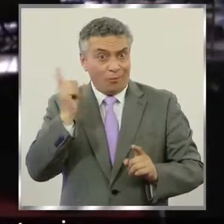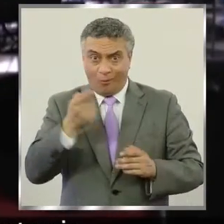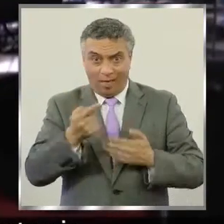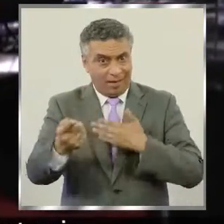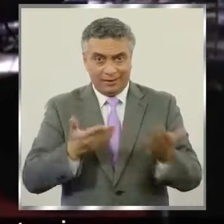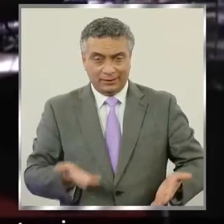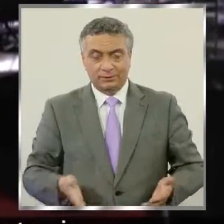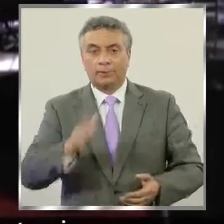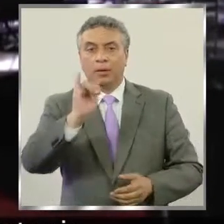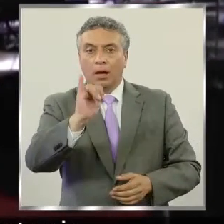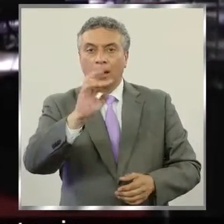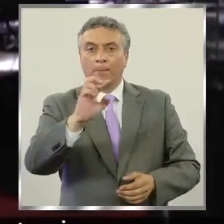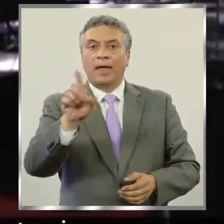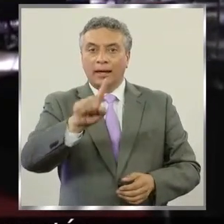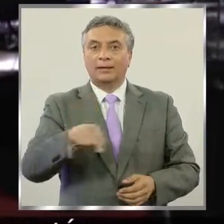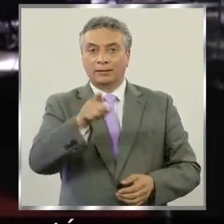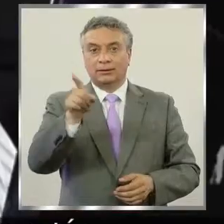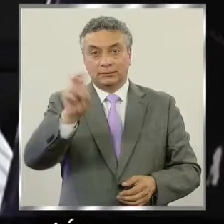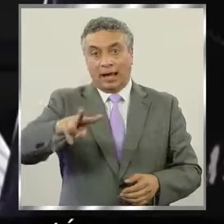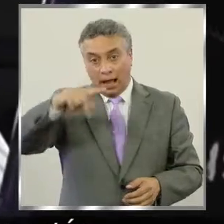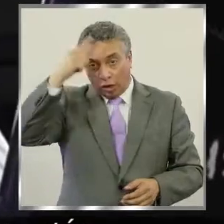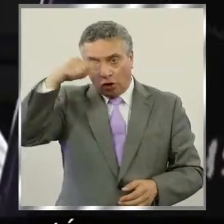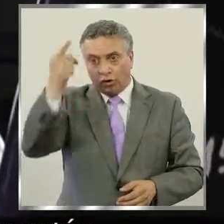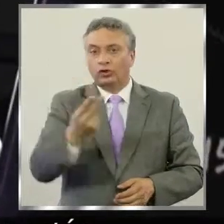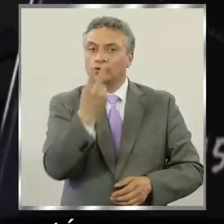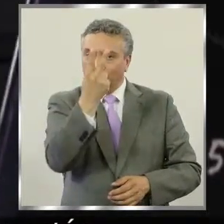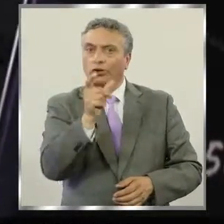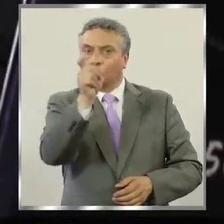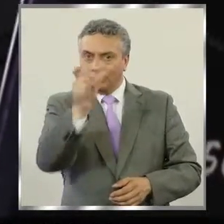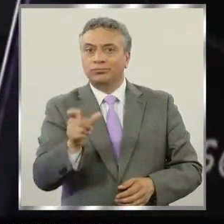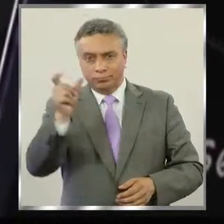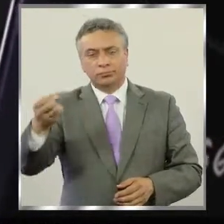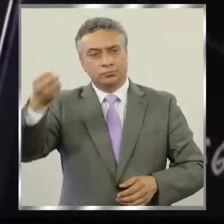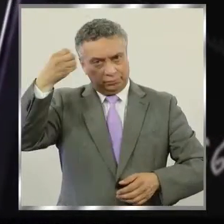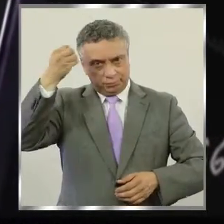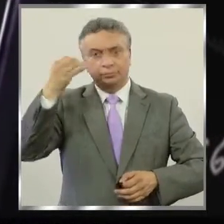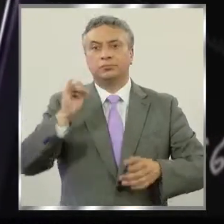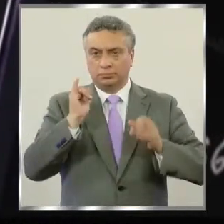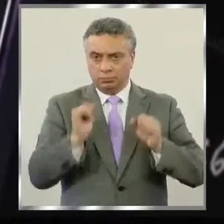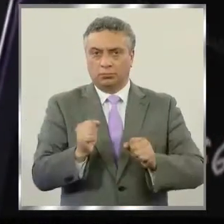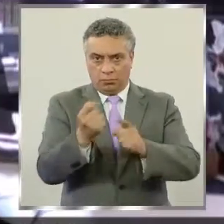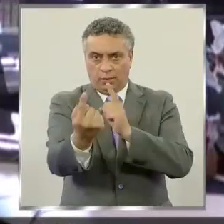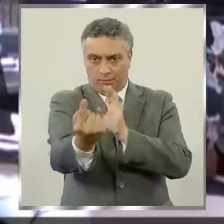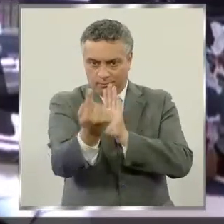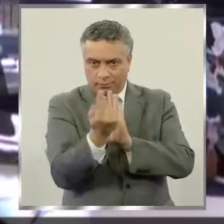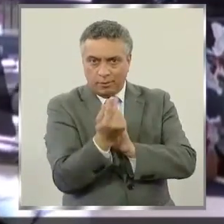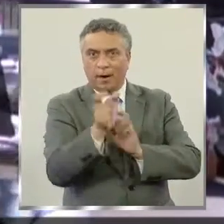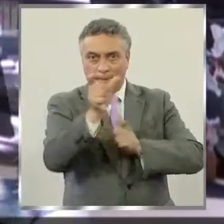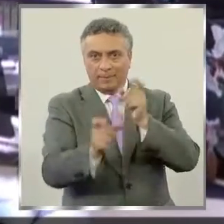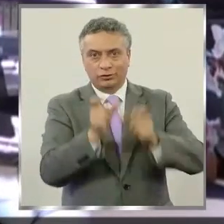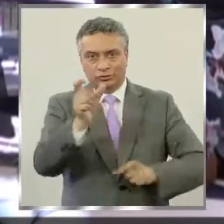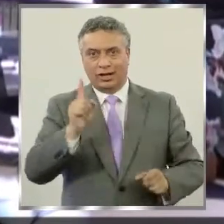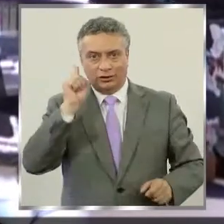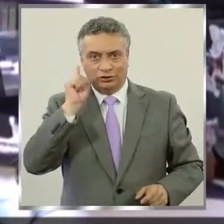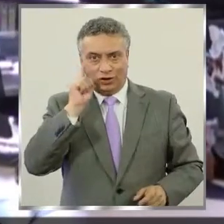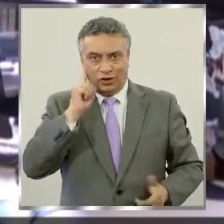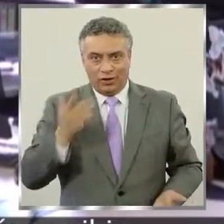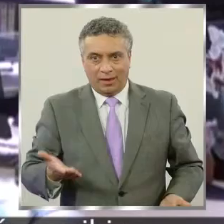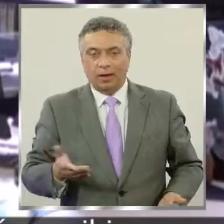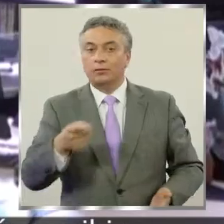particulares. En la oficina del IPS de San Antonio son dos las funcionarias que están capacitadas para atender a personas con discapacidad